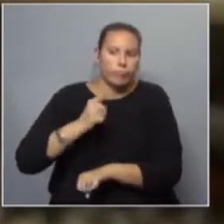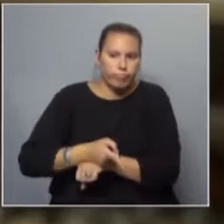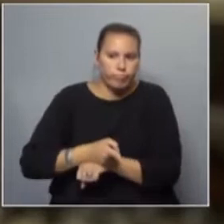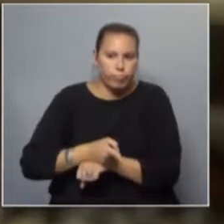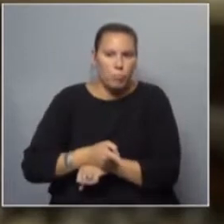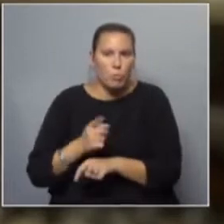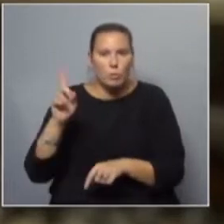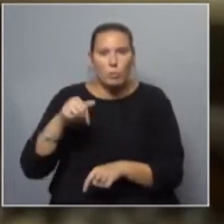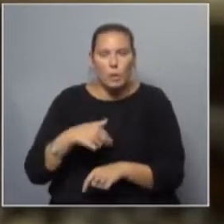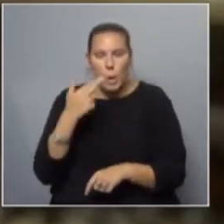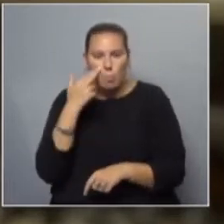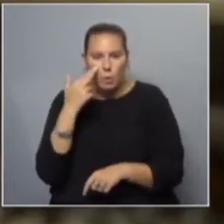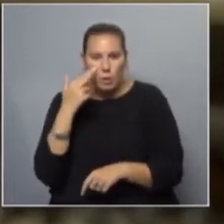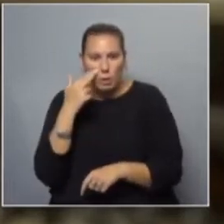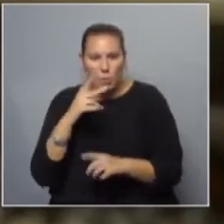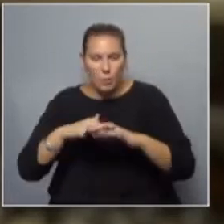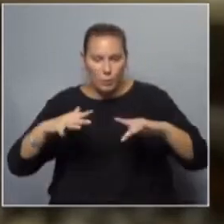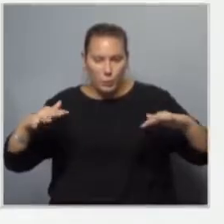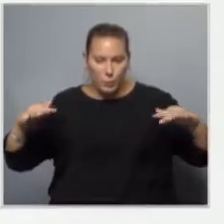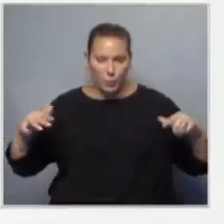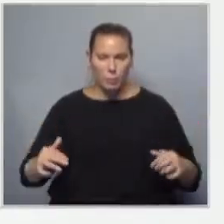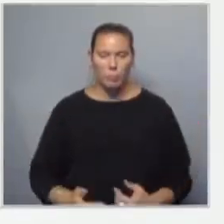porque es cuando viene el problema, digamos, de la floración.